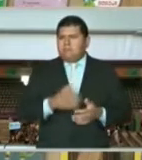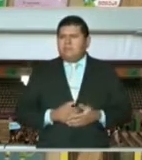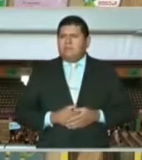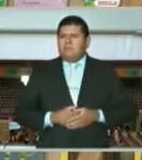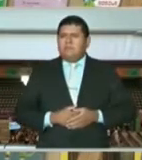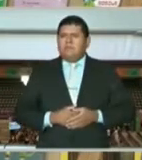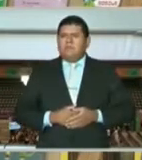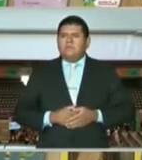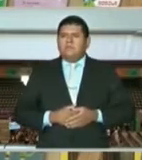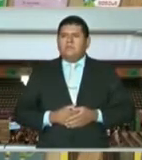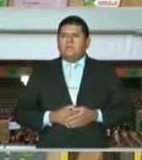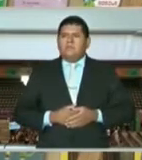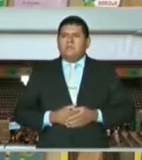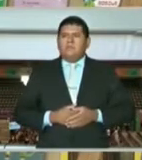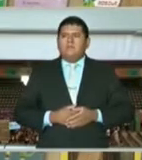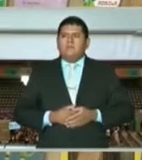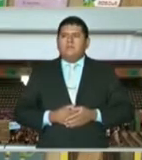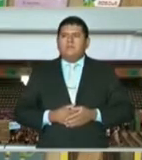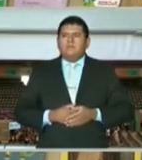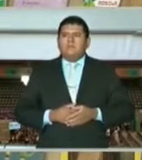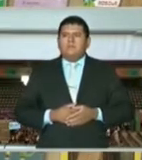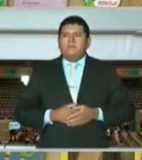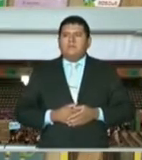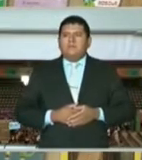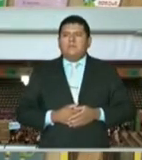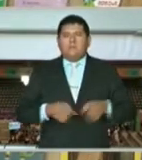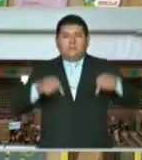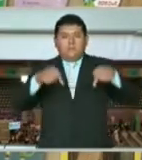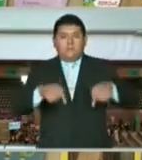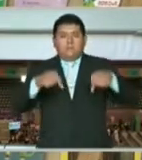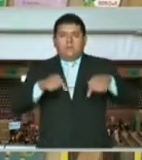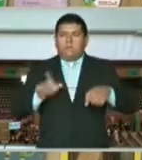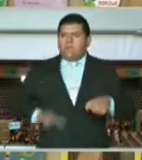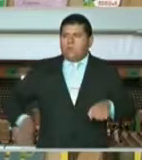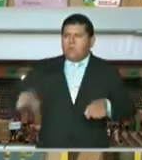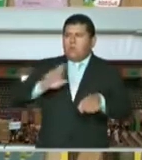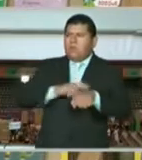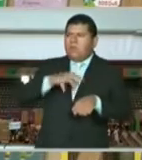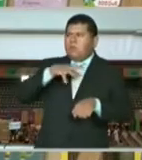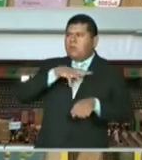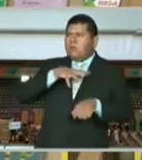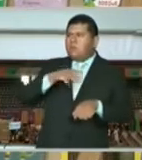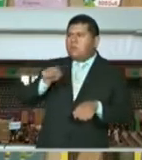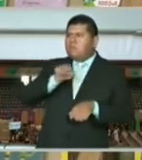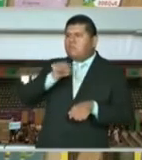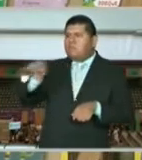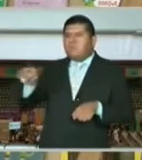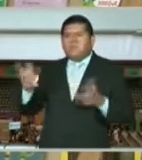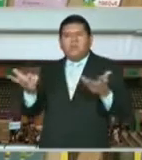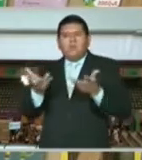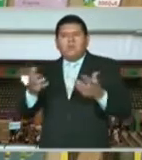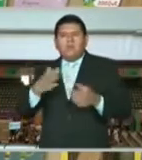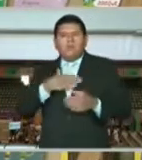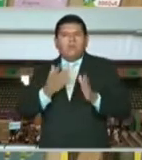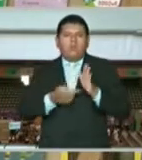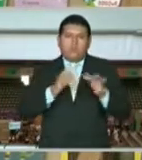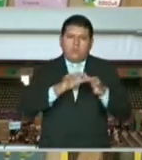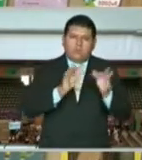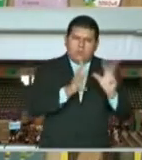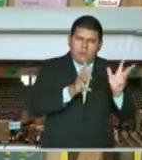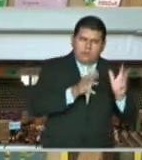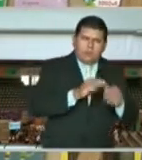tratando de consumir saber. Aquí hay gobernadores que les han, y ya le estoy diciendo a